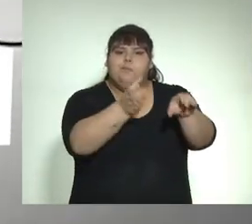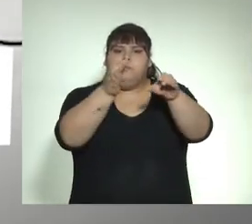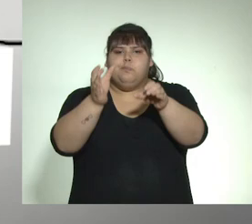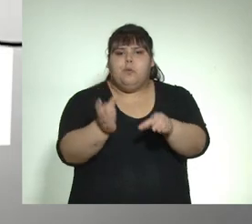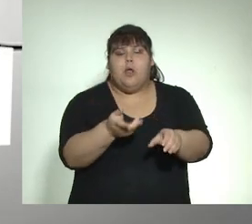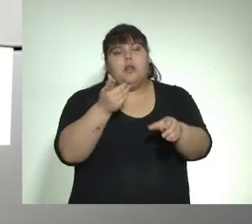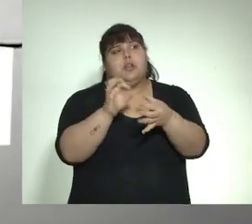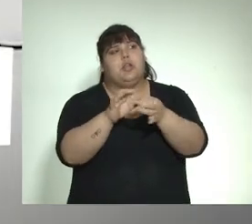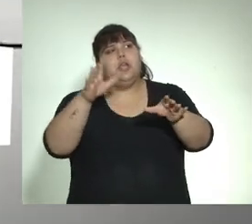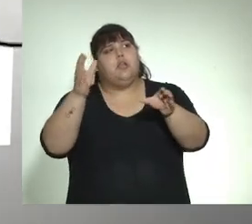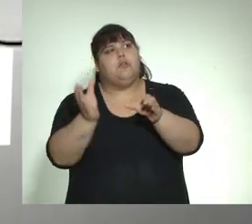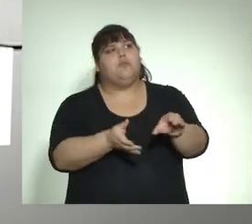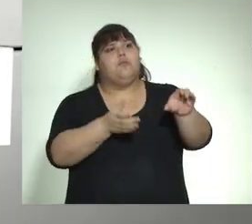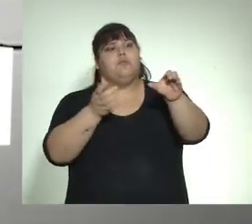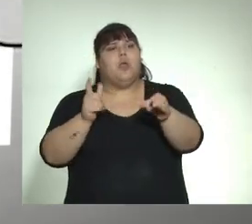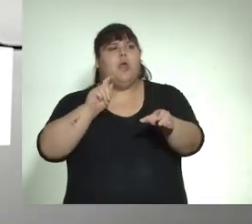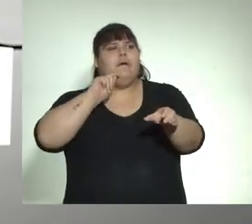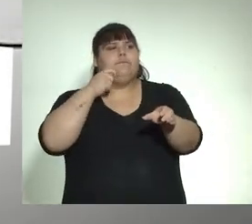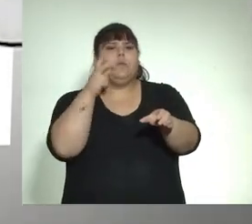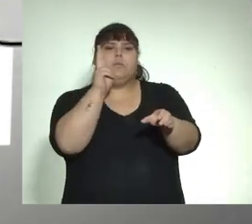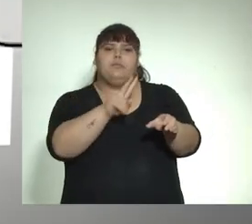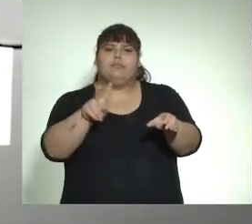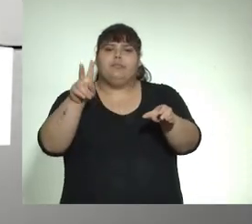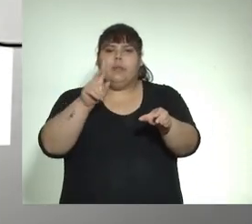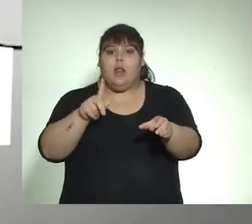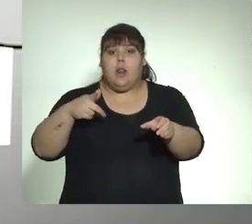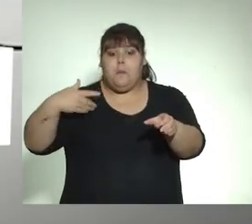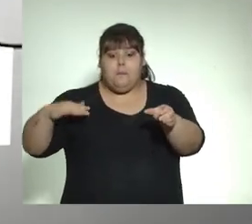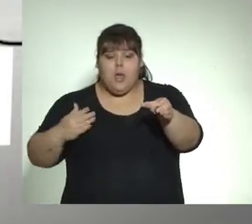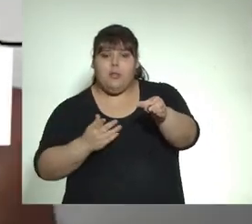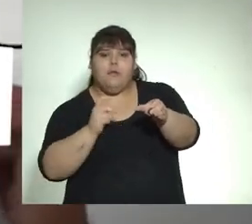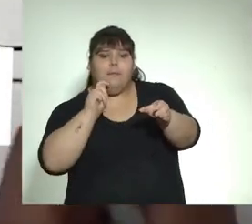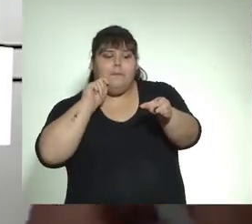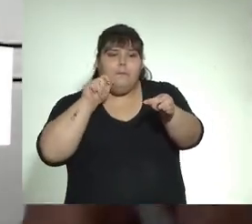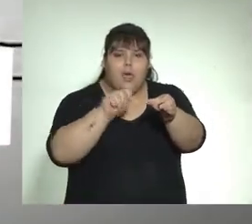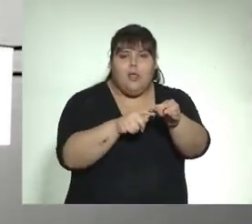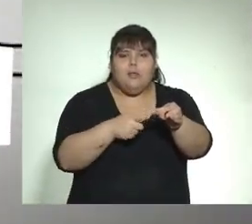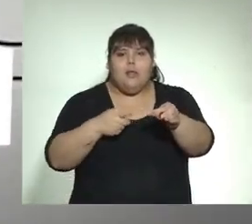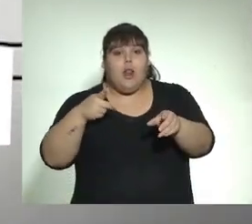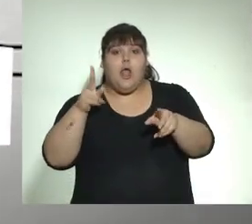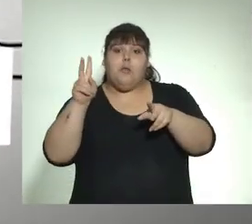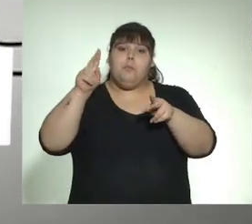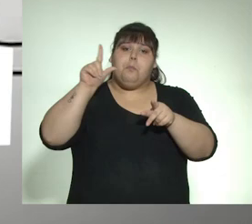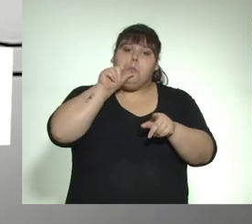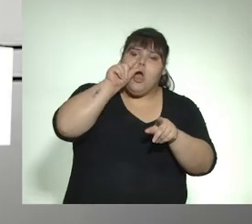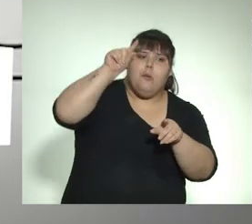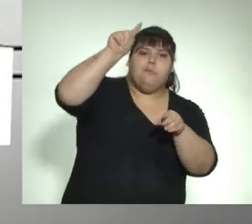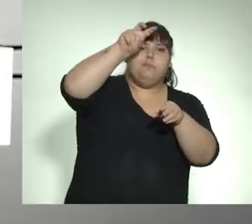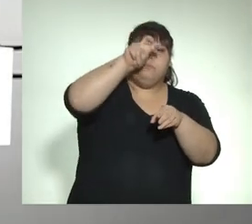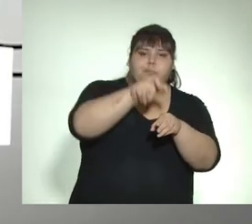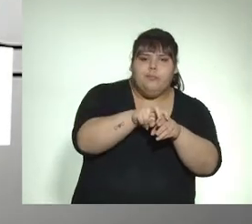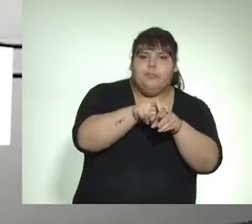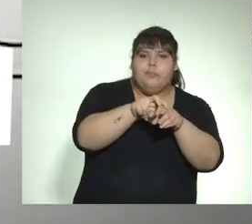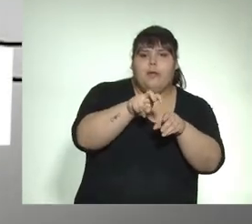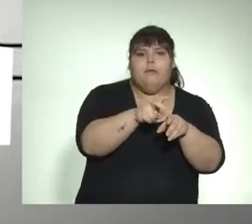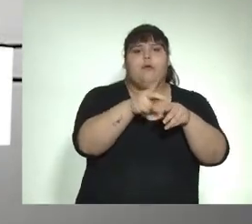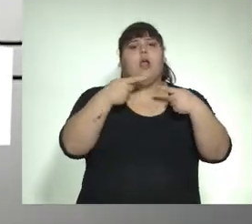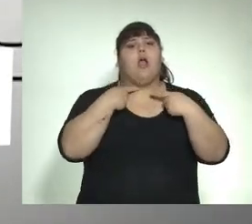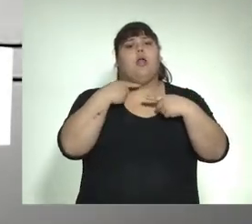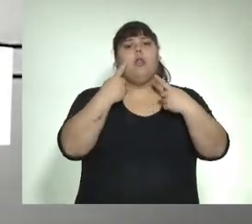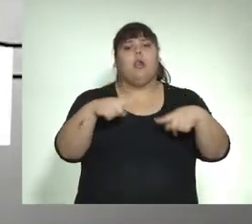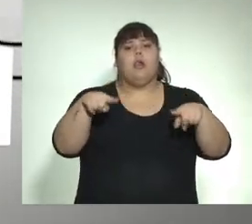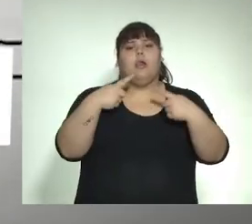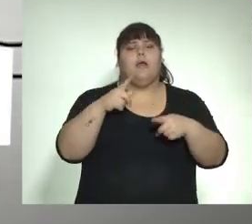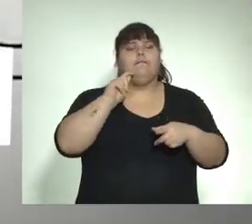navegando libremente por un hermoso río. Los peces me besan, las aves se posan sobre mí y